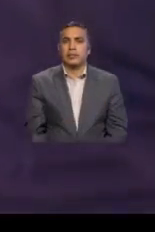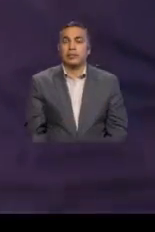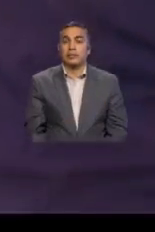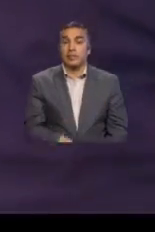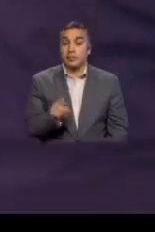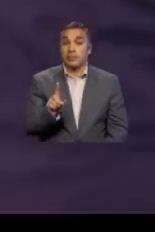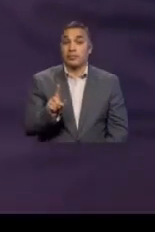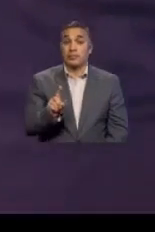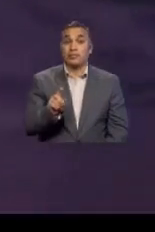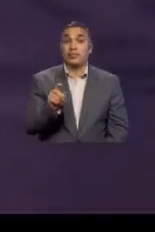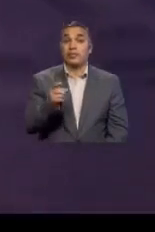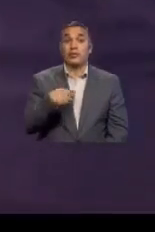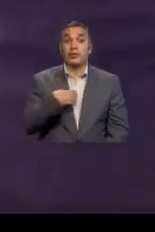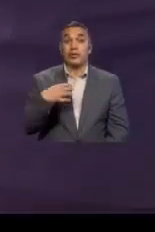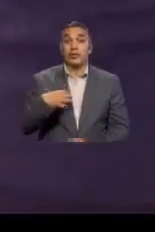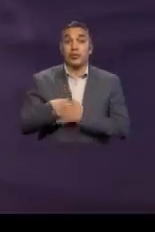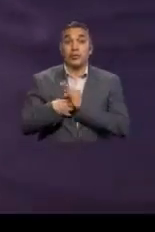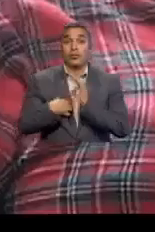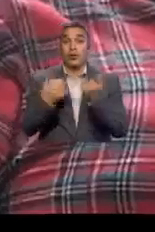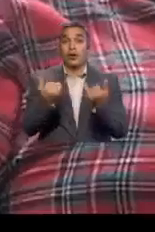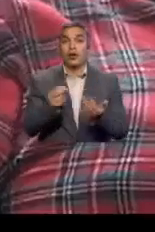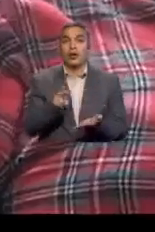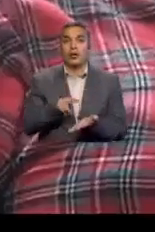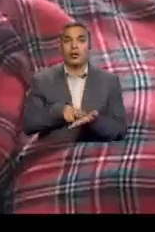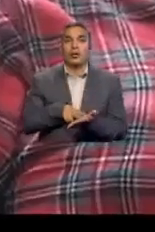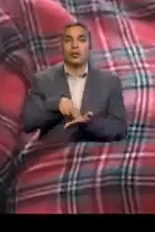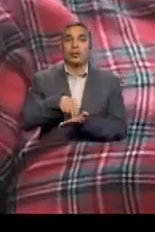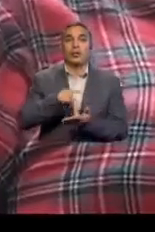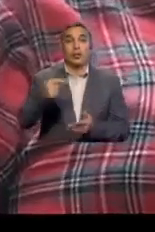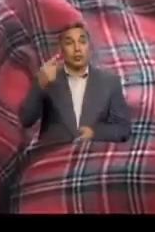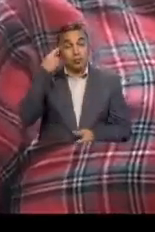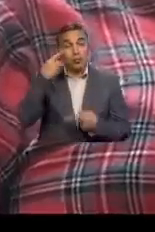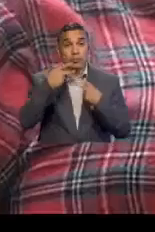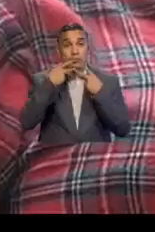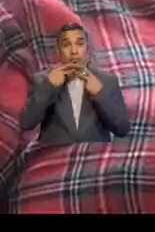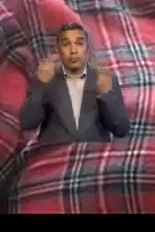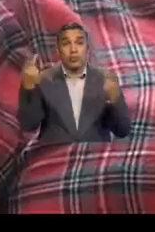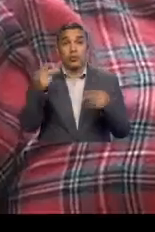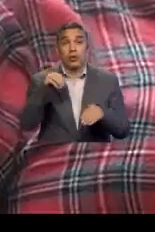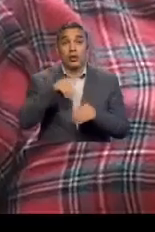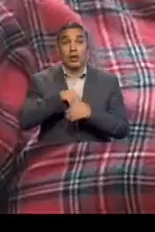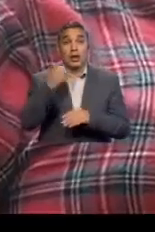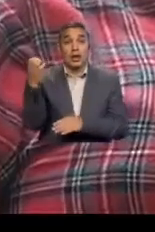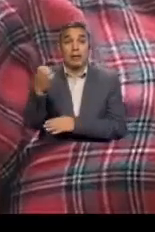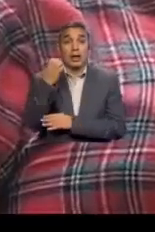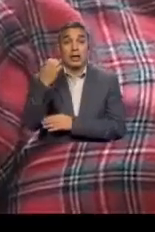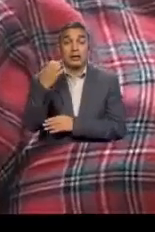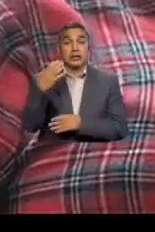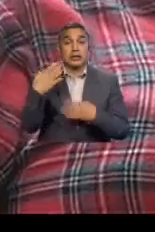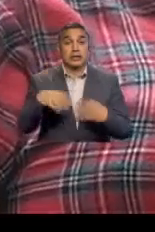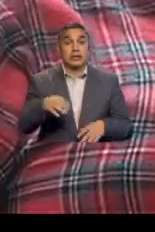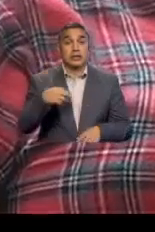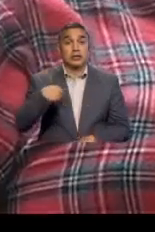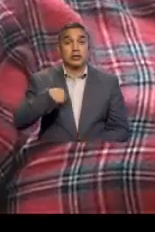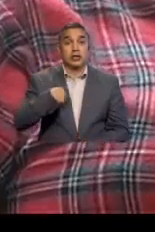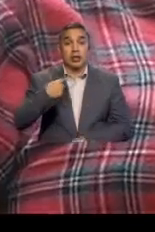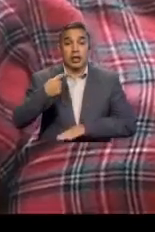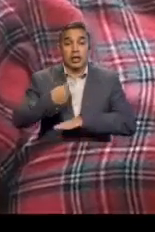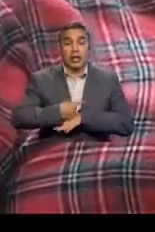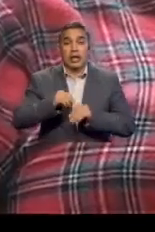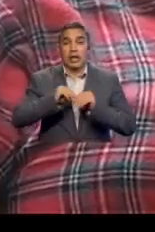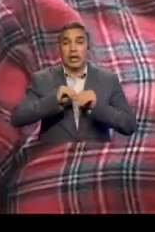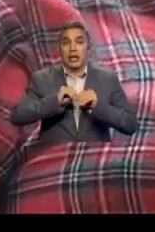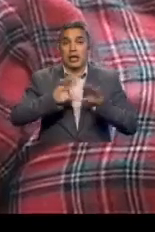Así lo dejó el COVID-19. Desde que el gobierno declaró el estado de emergencia, yo como gerente